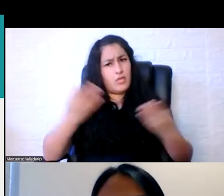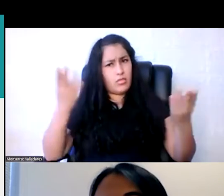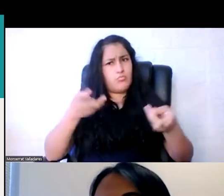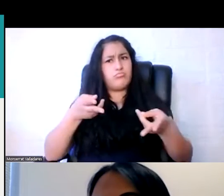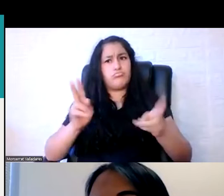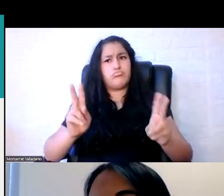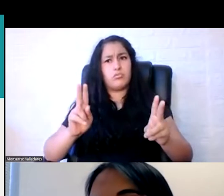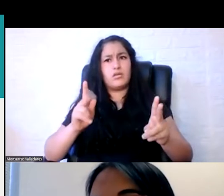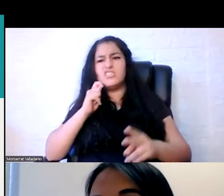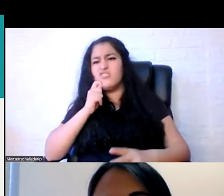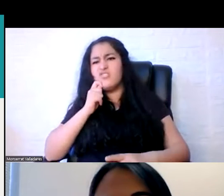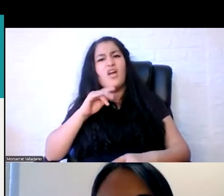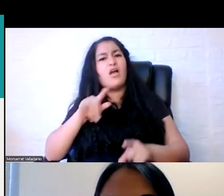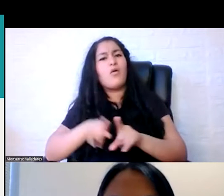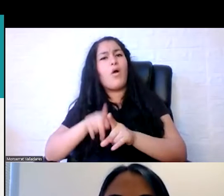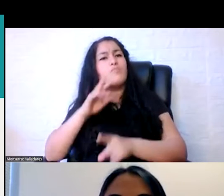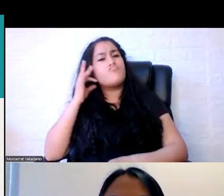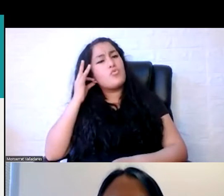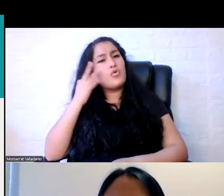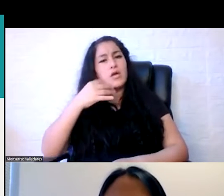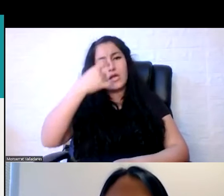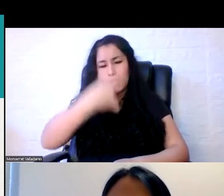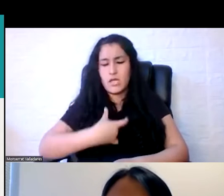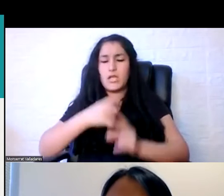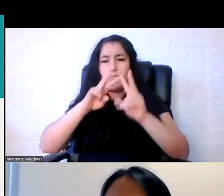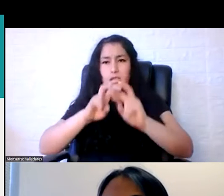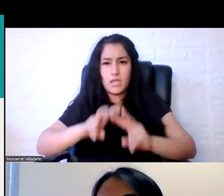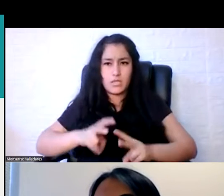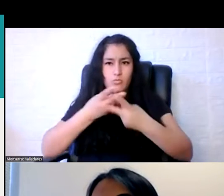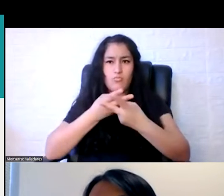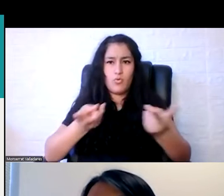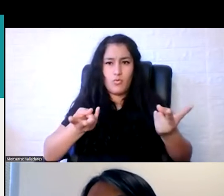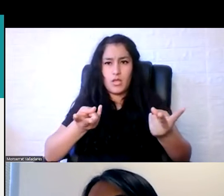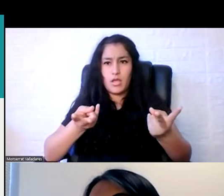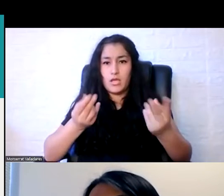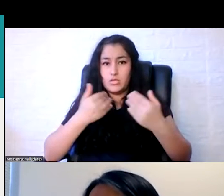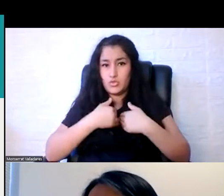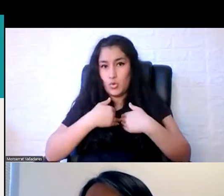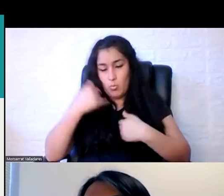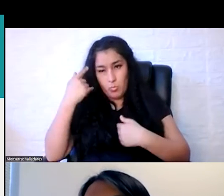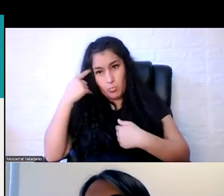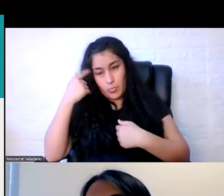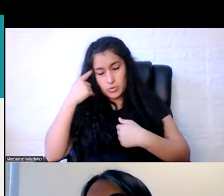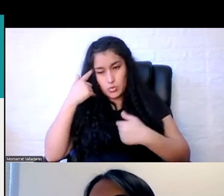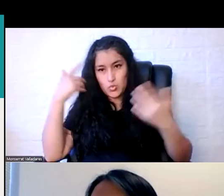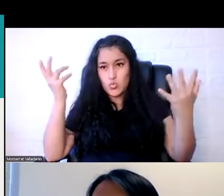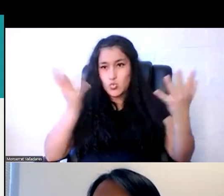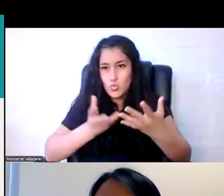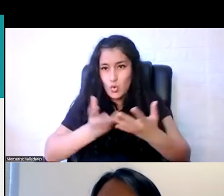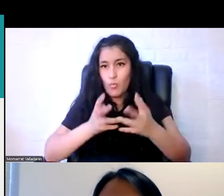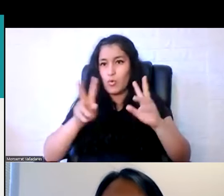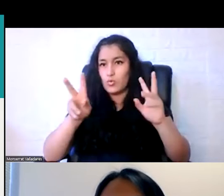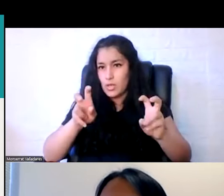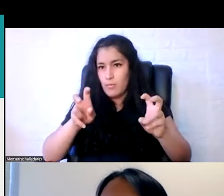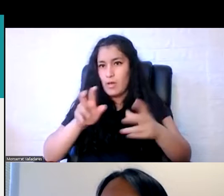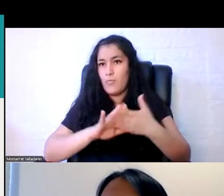significa el ser mujer en la investigación pública? Y cómo esto yo lo pienso desde este quehacer, que son algunas cuestiones